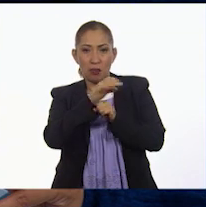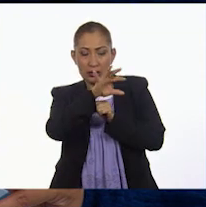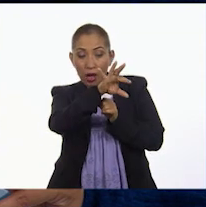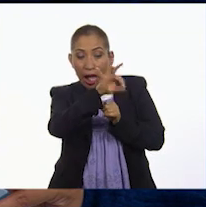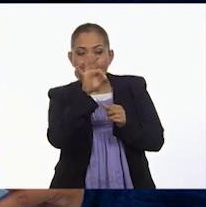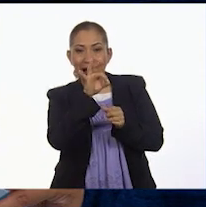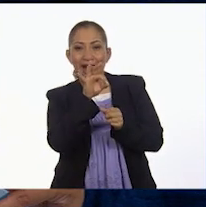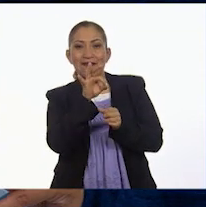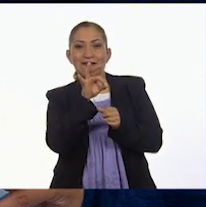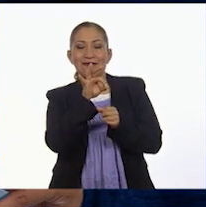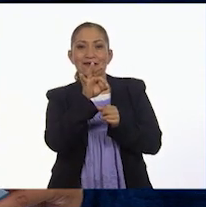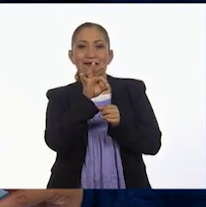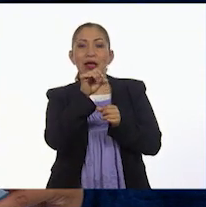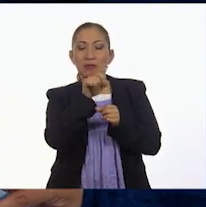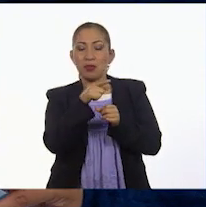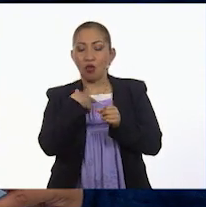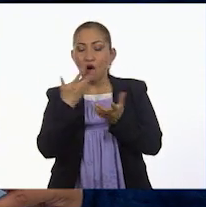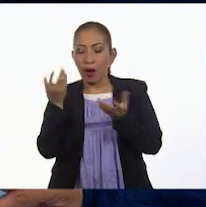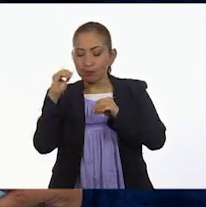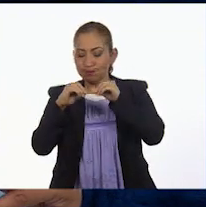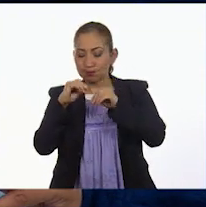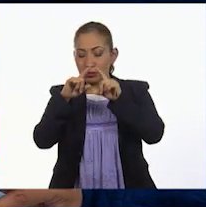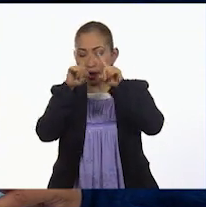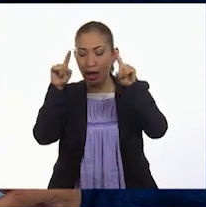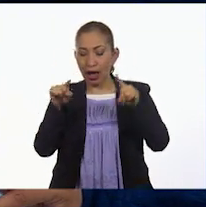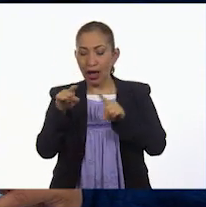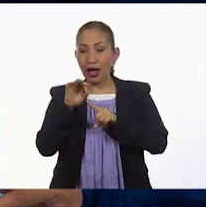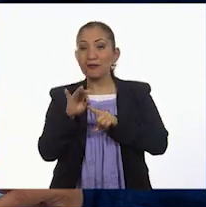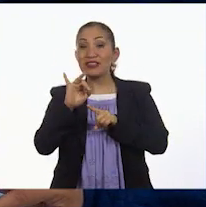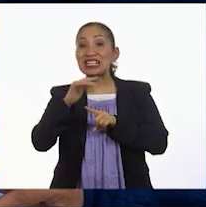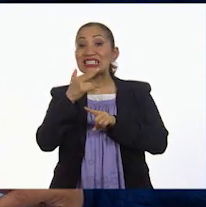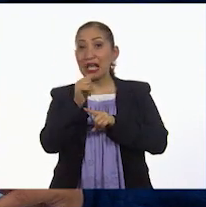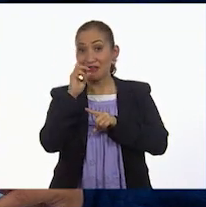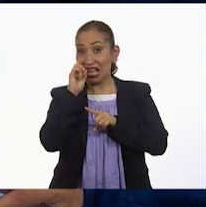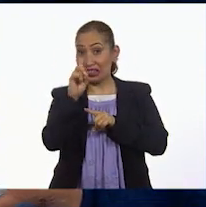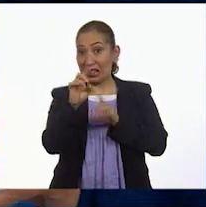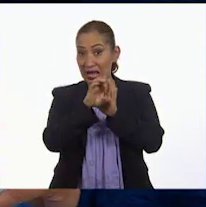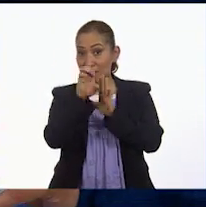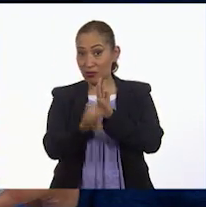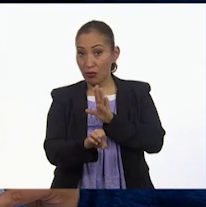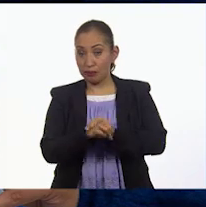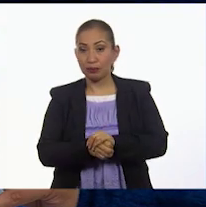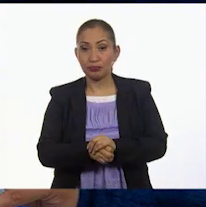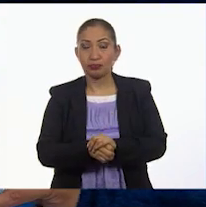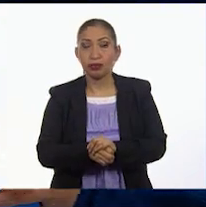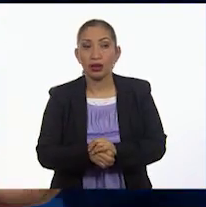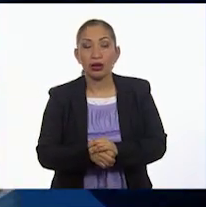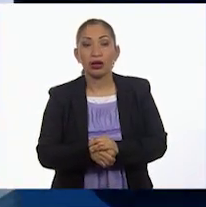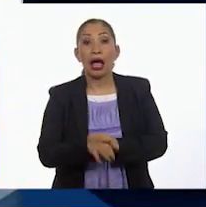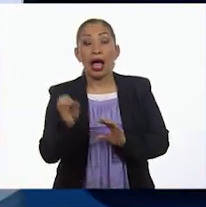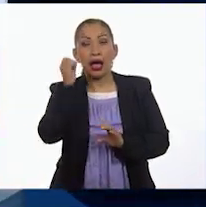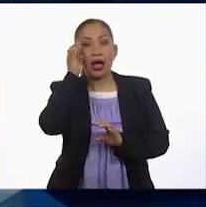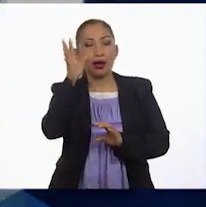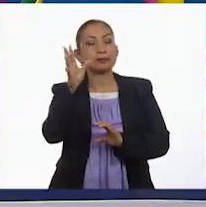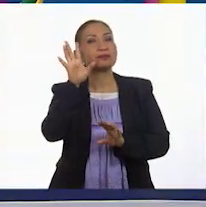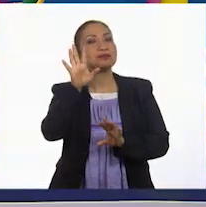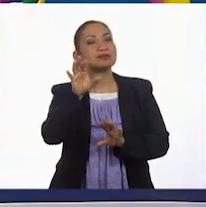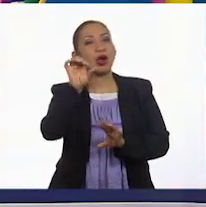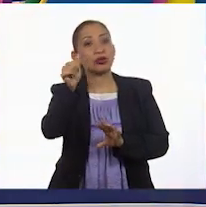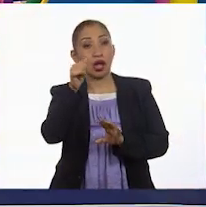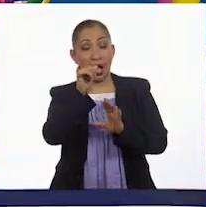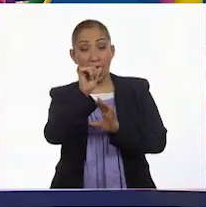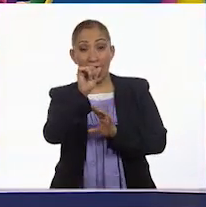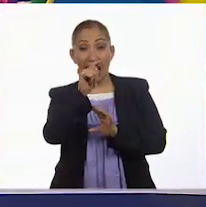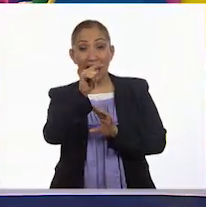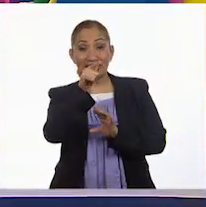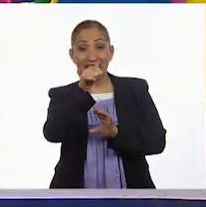información con la que vamos a construir una ficha como la que nos dice en tu libro de texto. Y déjame decirte que precisamente en tu